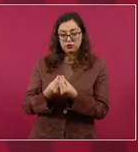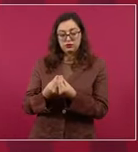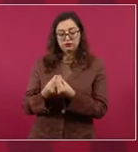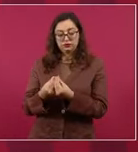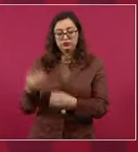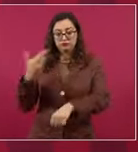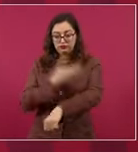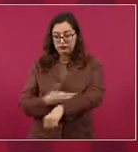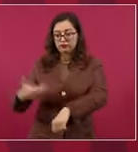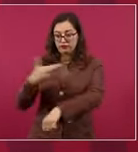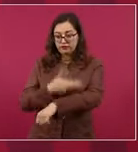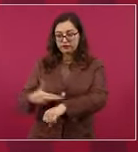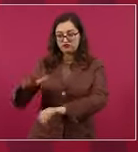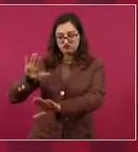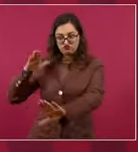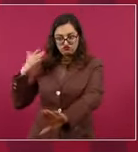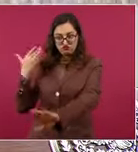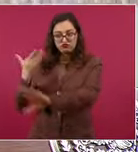porque ellos